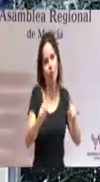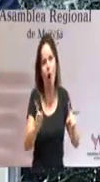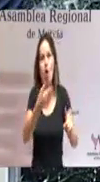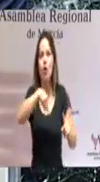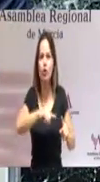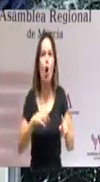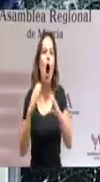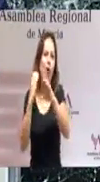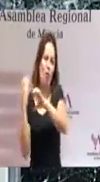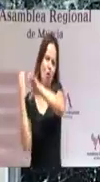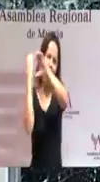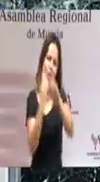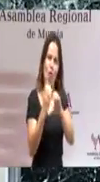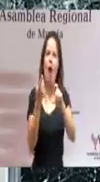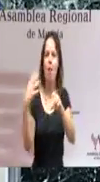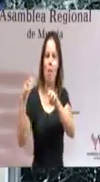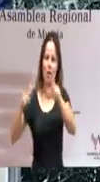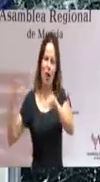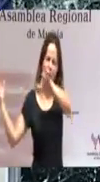Nosotros no traemos autobuses.